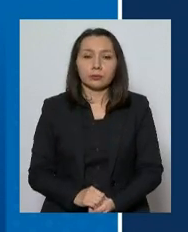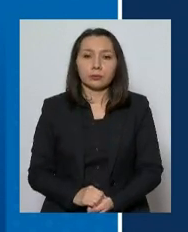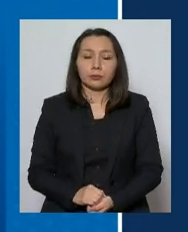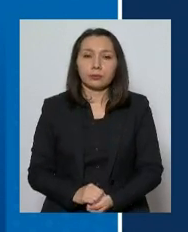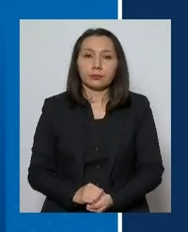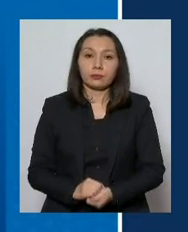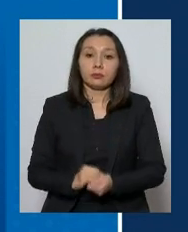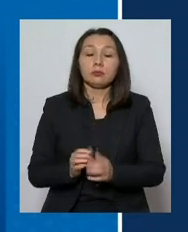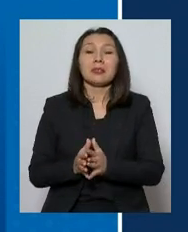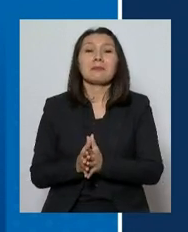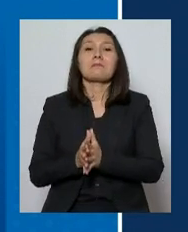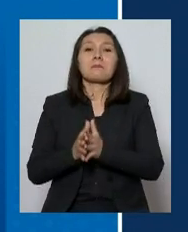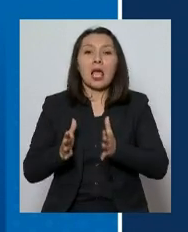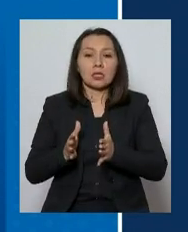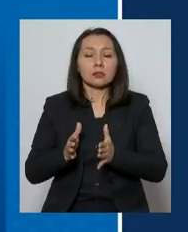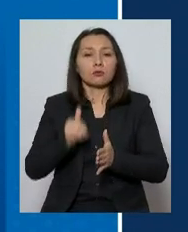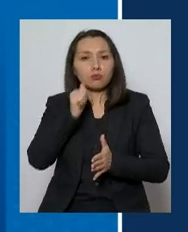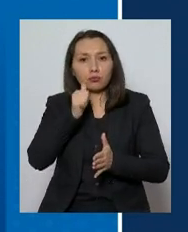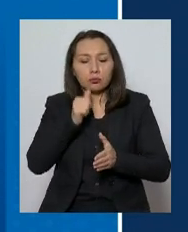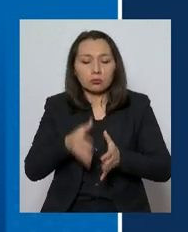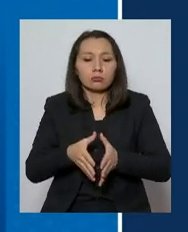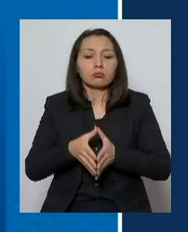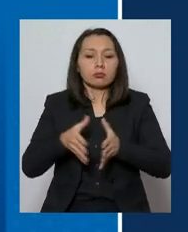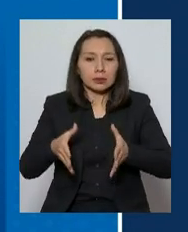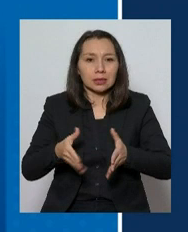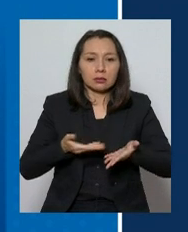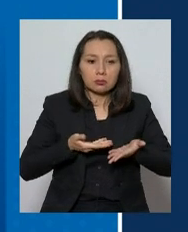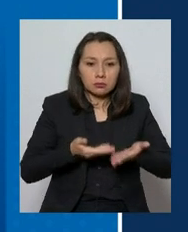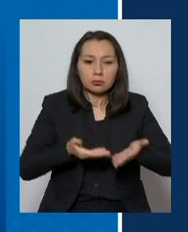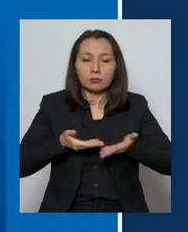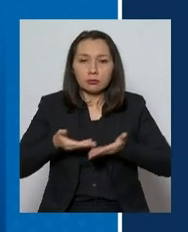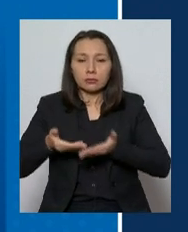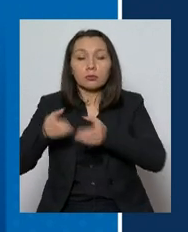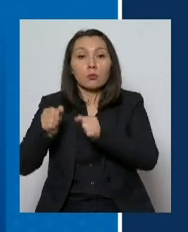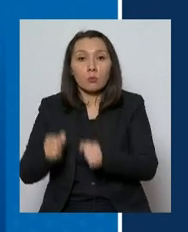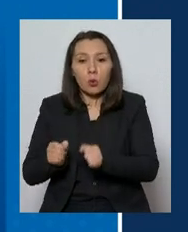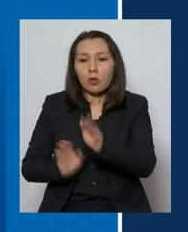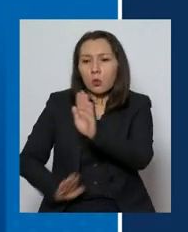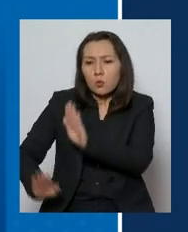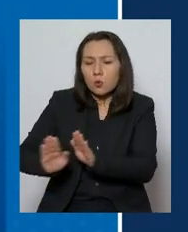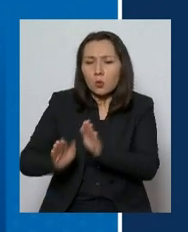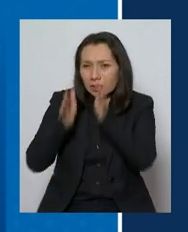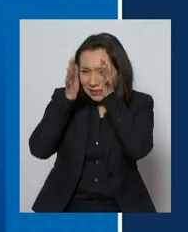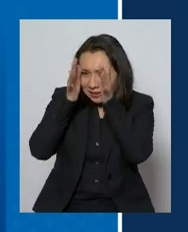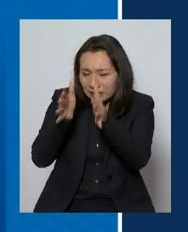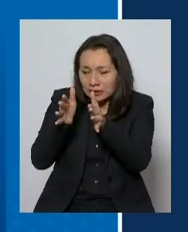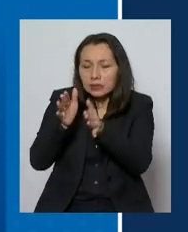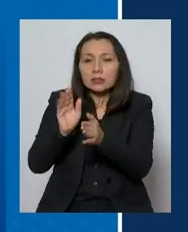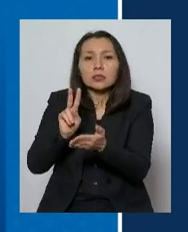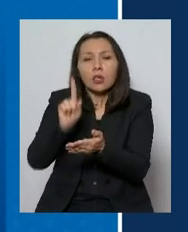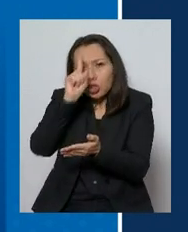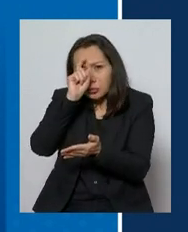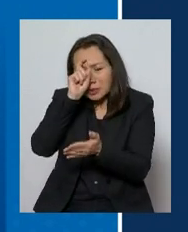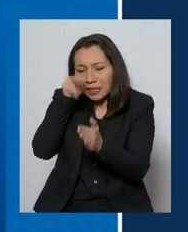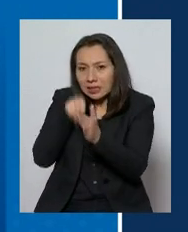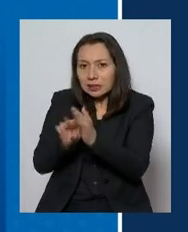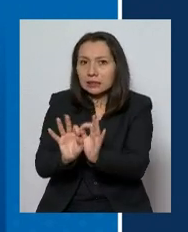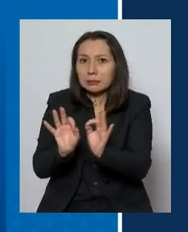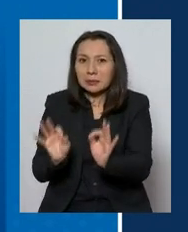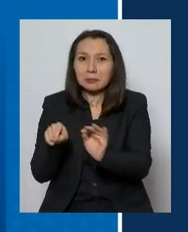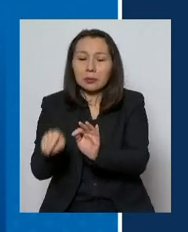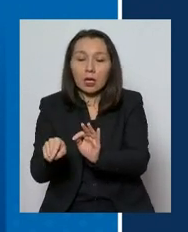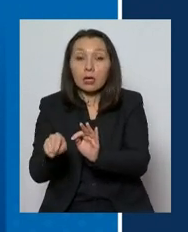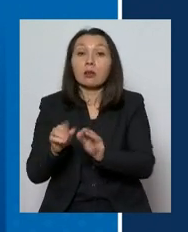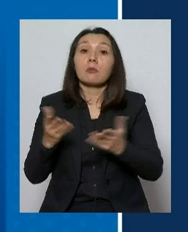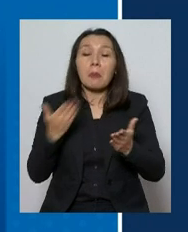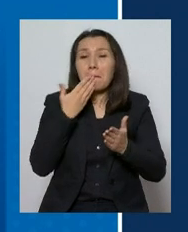Hemos ido aumentando constantemente nuestra capacidad de cuidados intensivos. Y el mejor ejemplo también aquí se ha